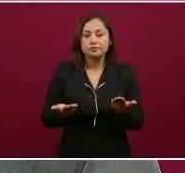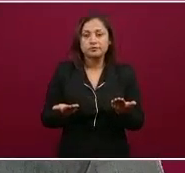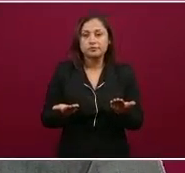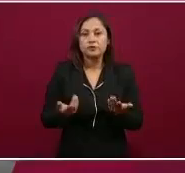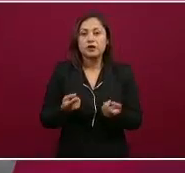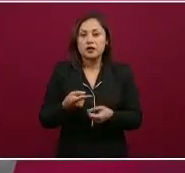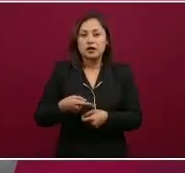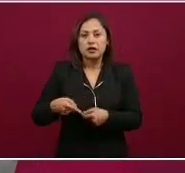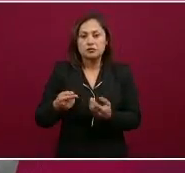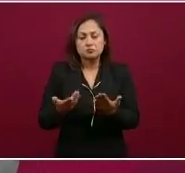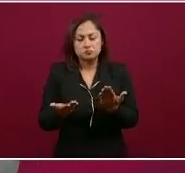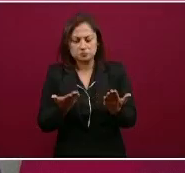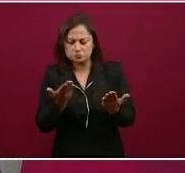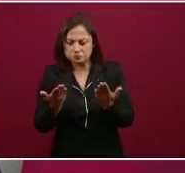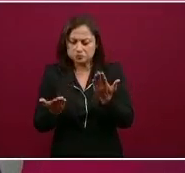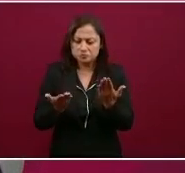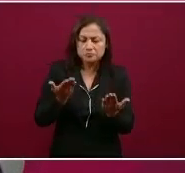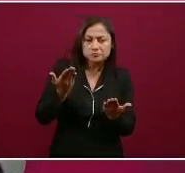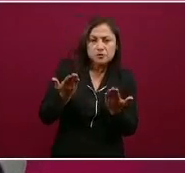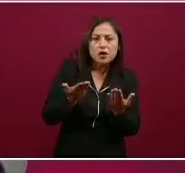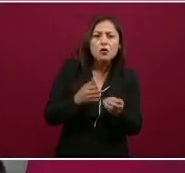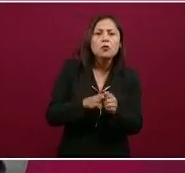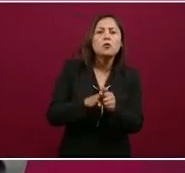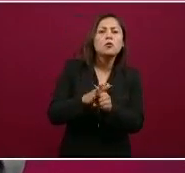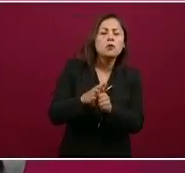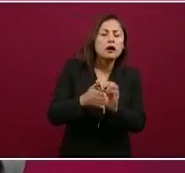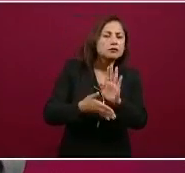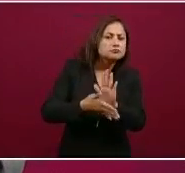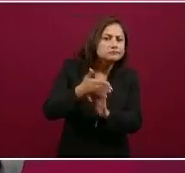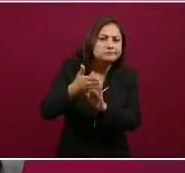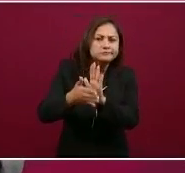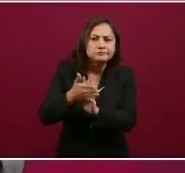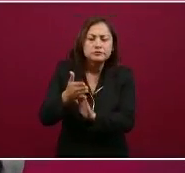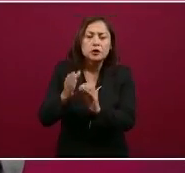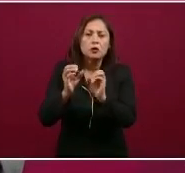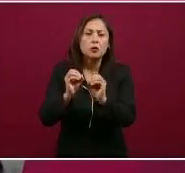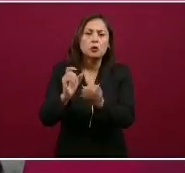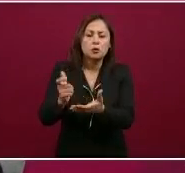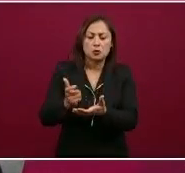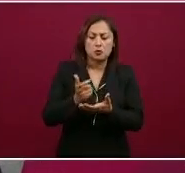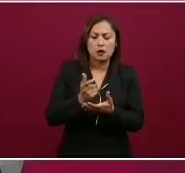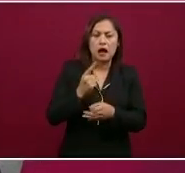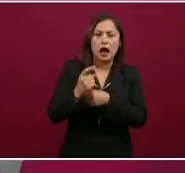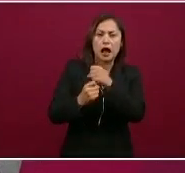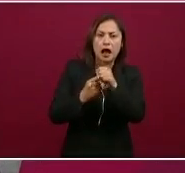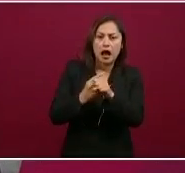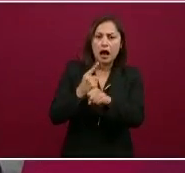qué tipo de obras, si va a ser un presupuesto anual, multianual,